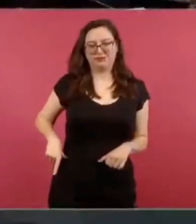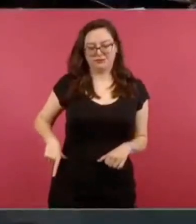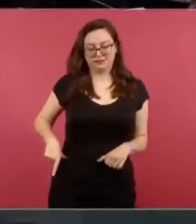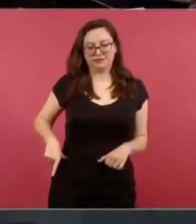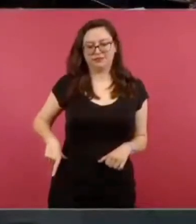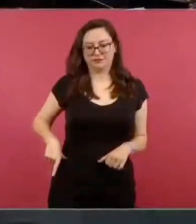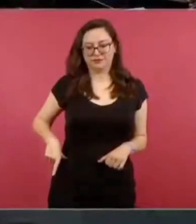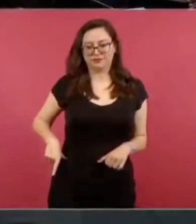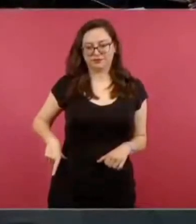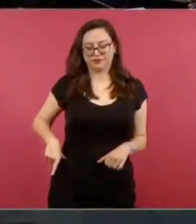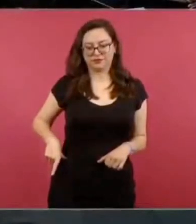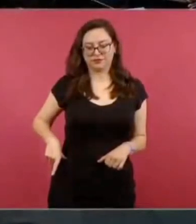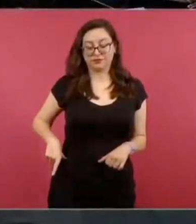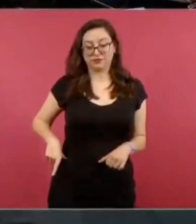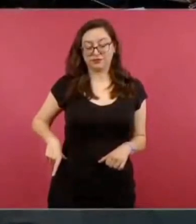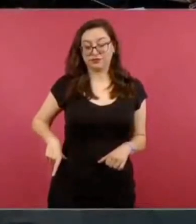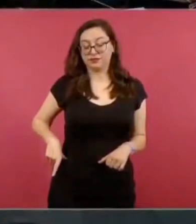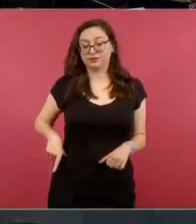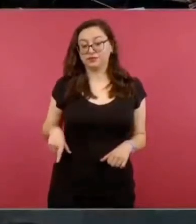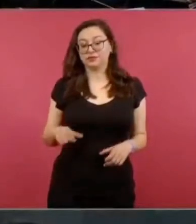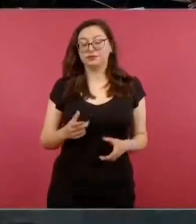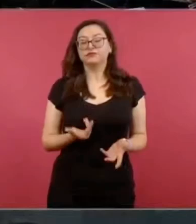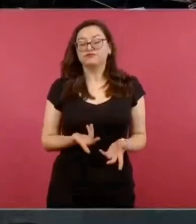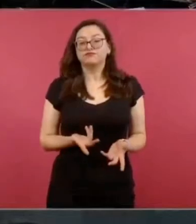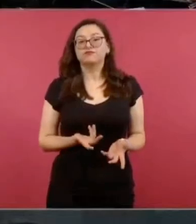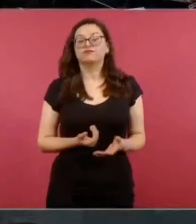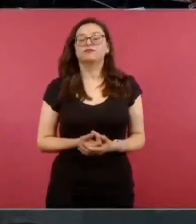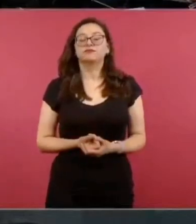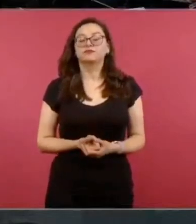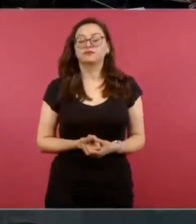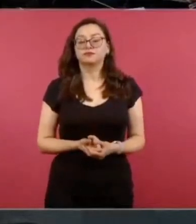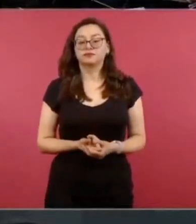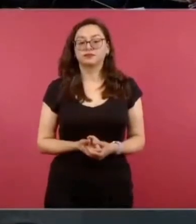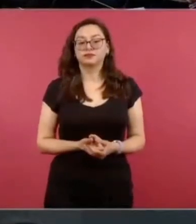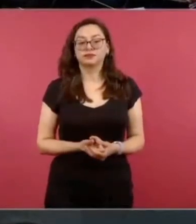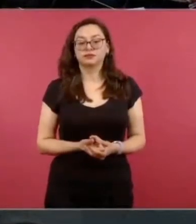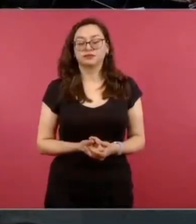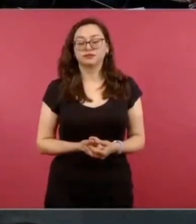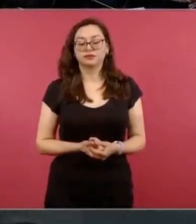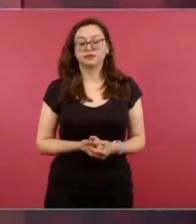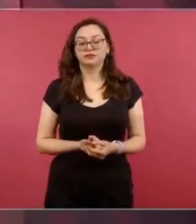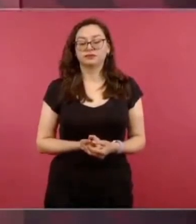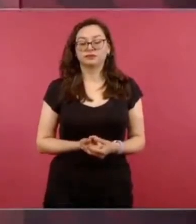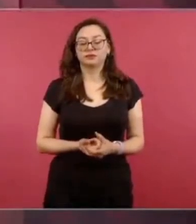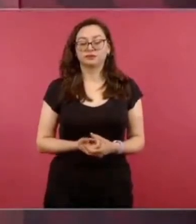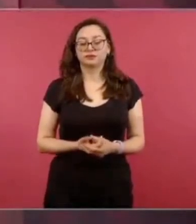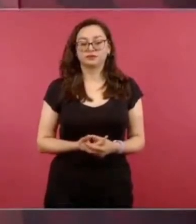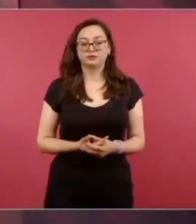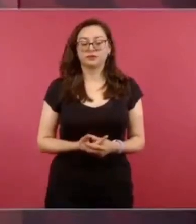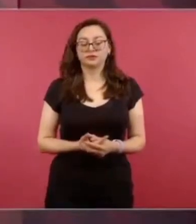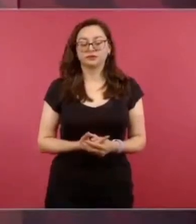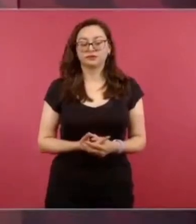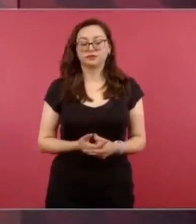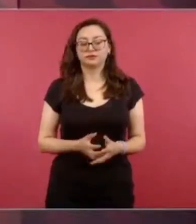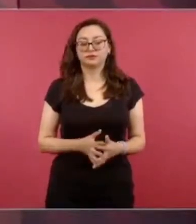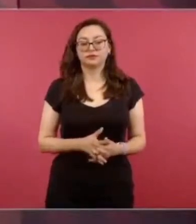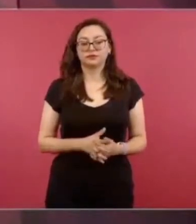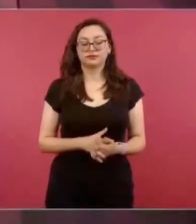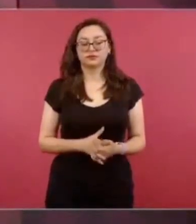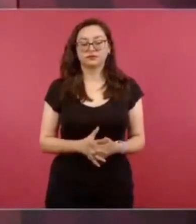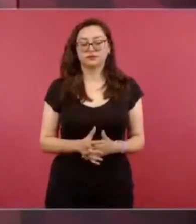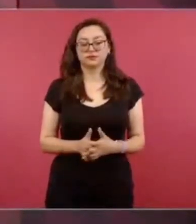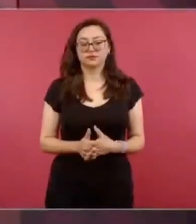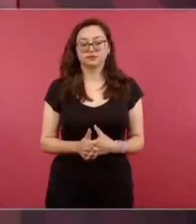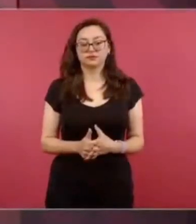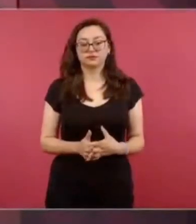¿cómo si hay